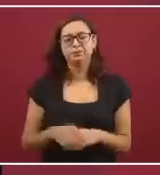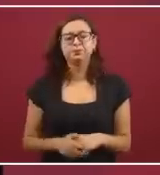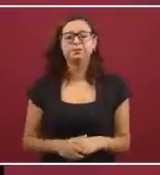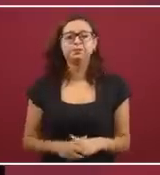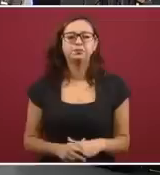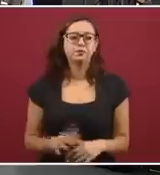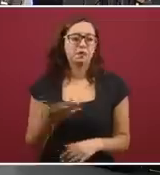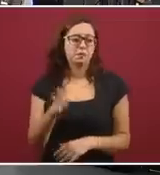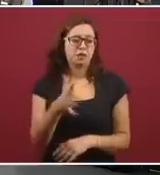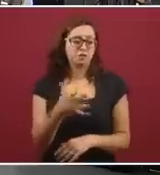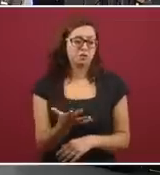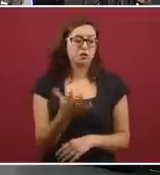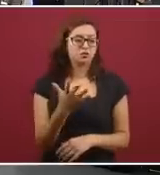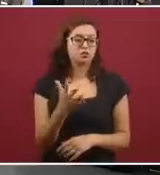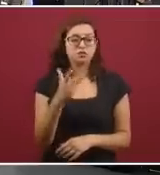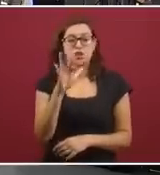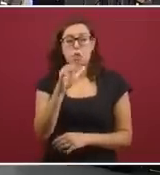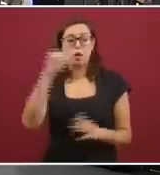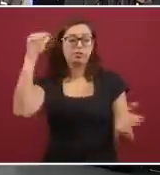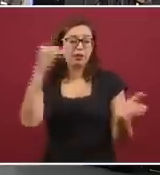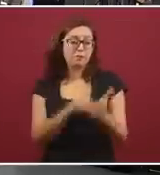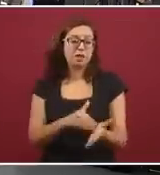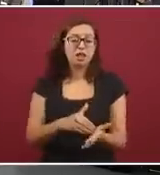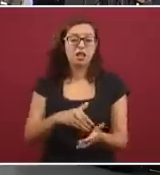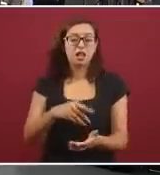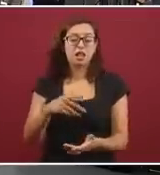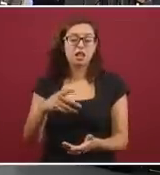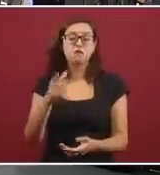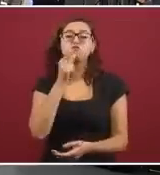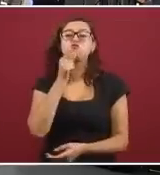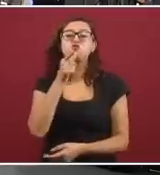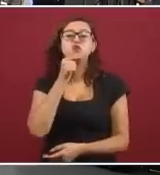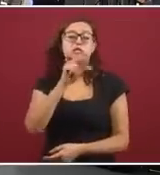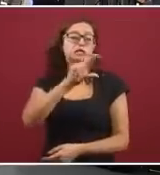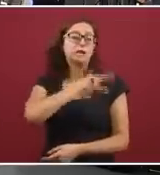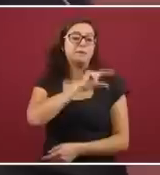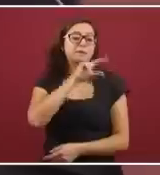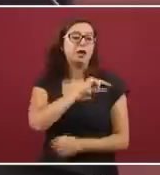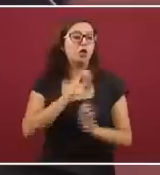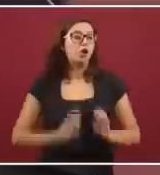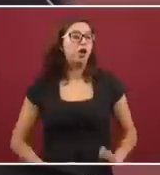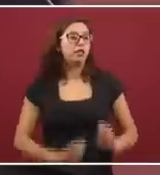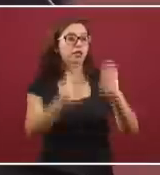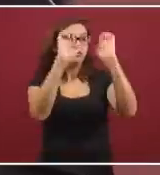policías privados para cuidar instalaciones